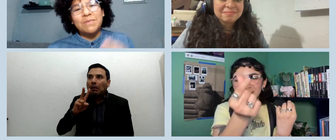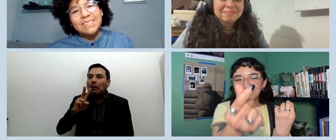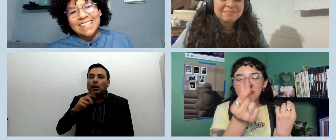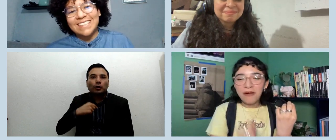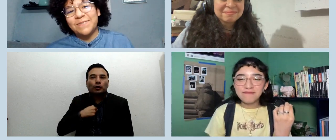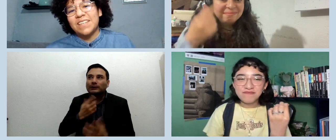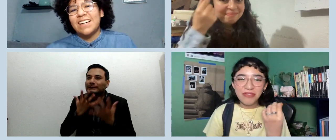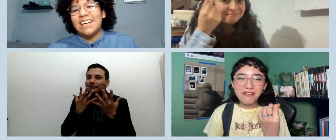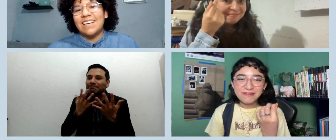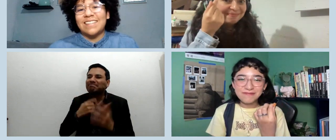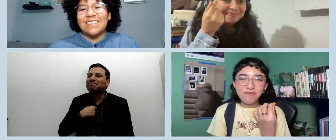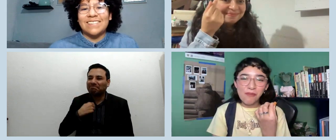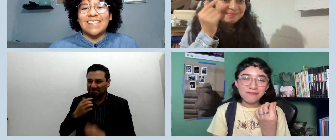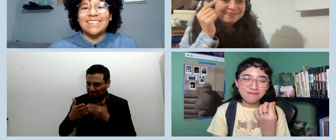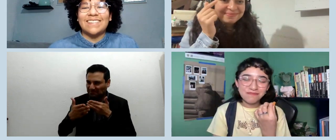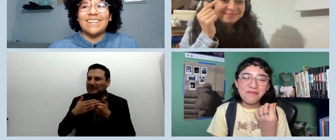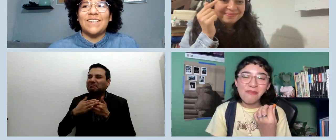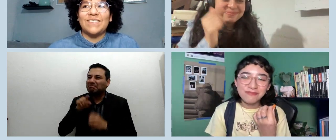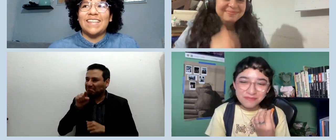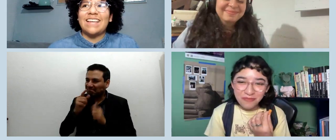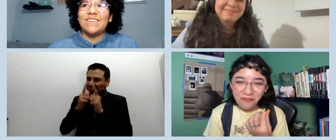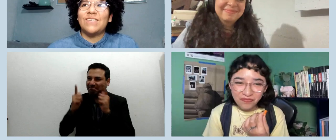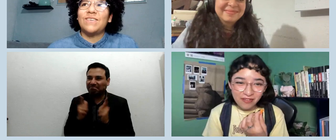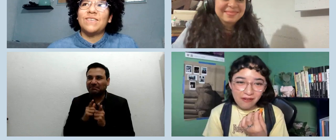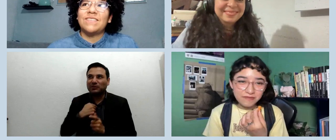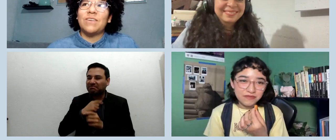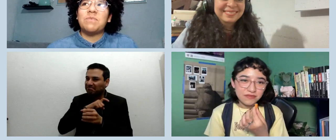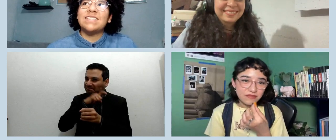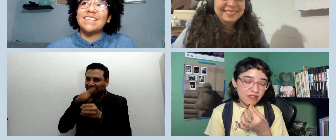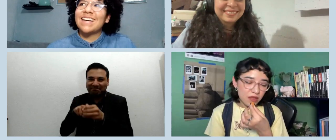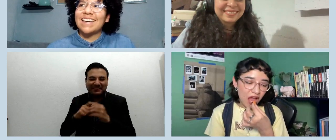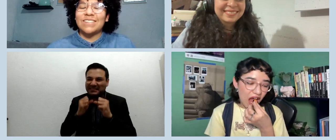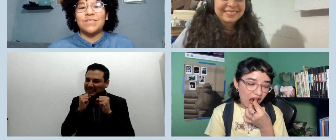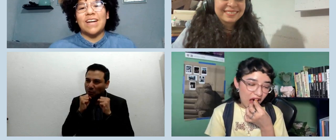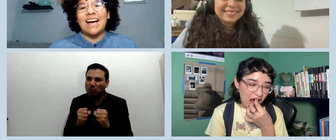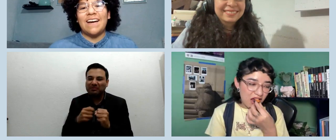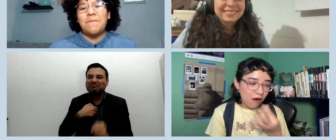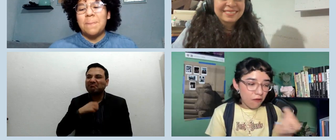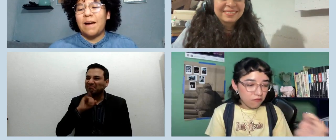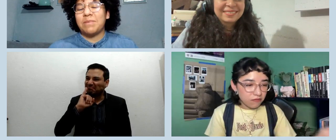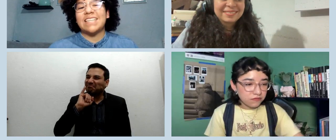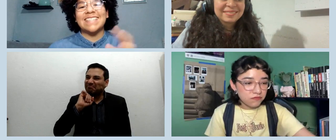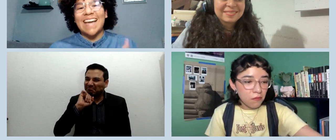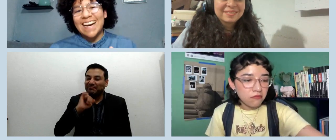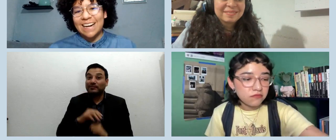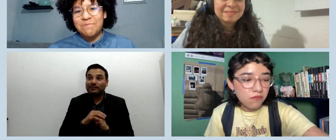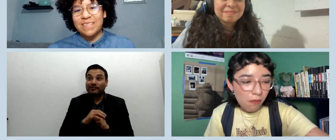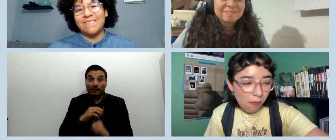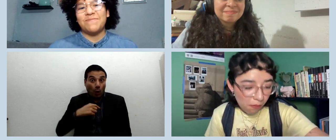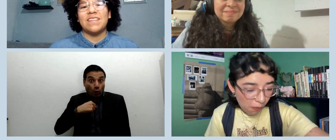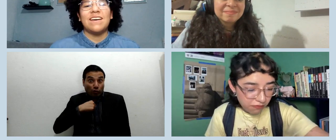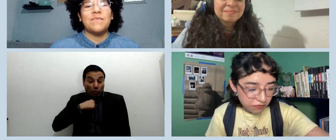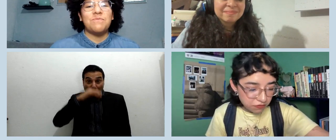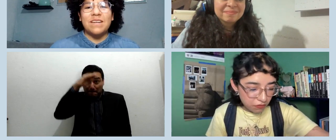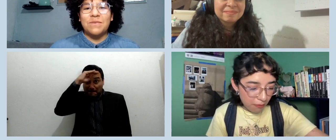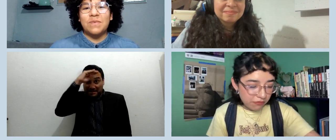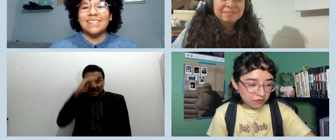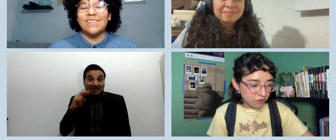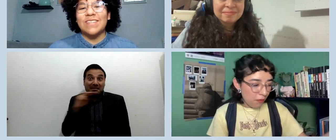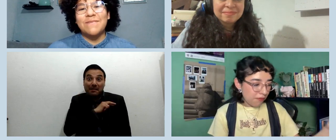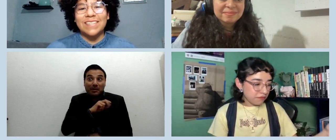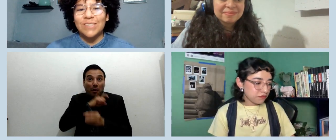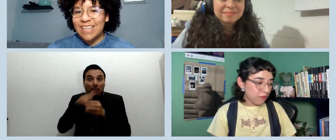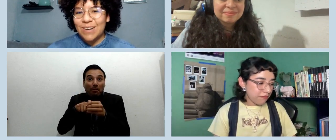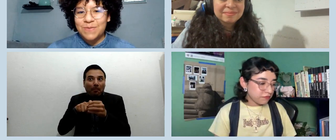parte de apuntes entonces o sea yo no pensé que eso fuera a pasar tan rápido pero